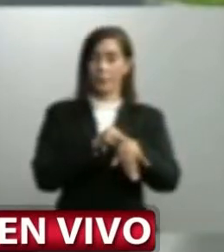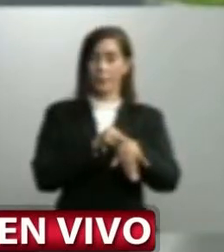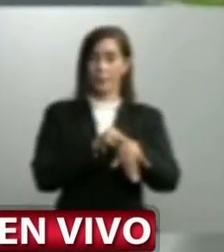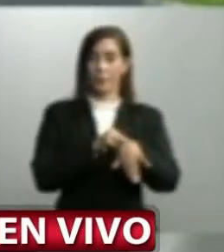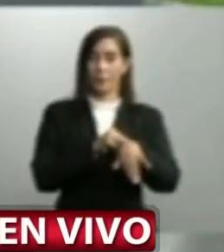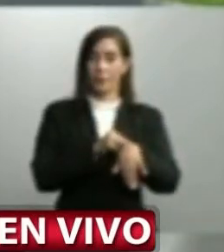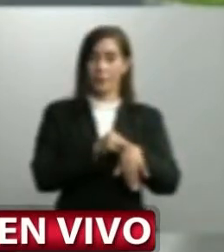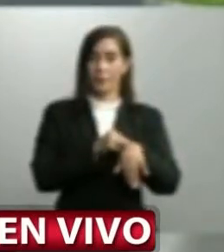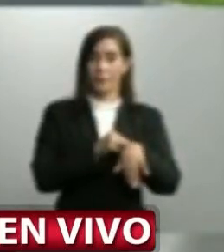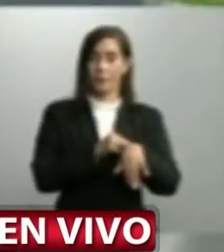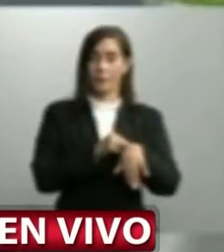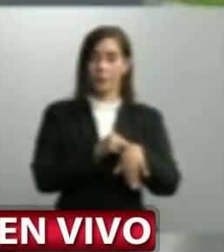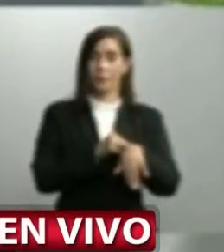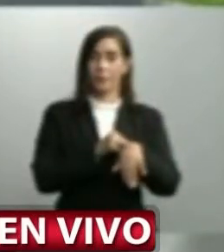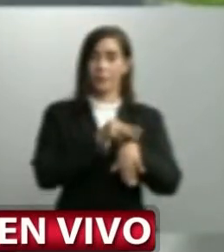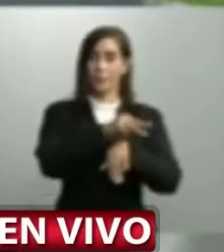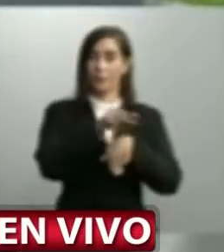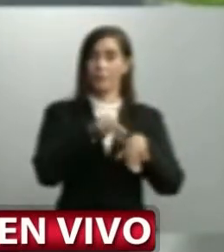su